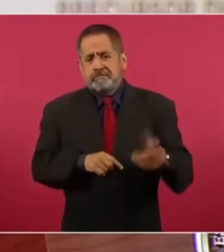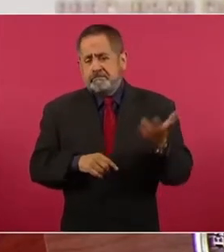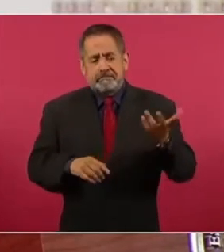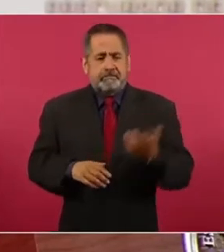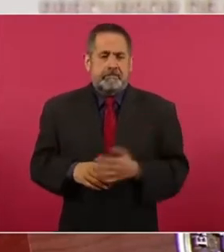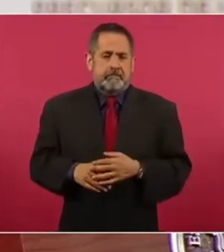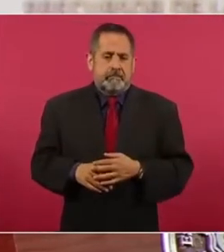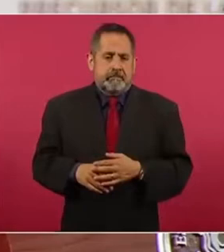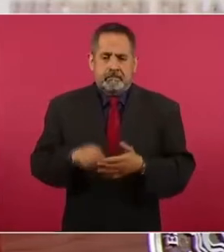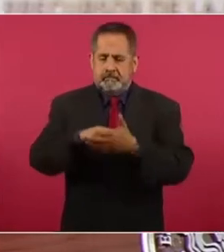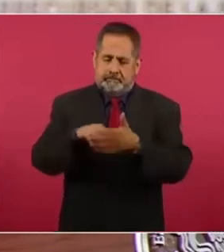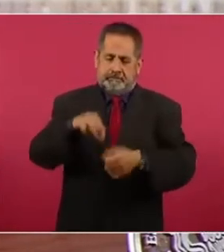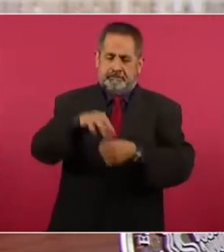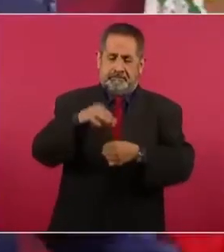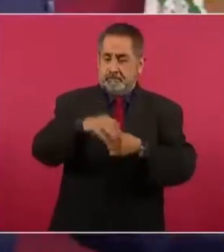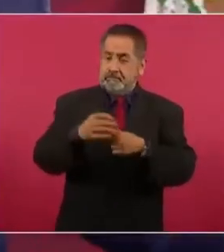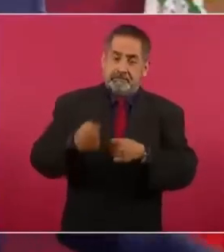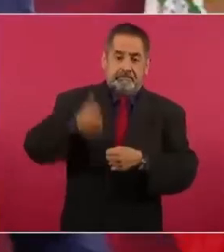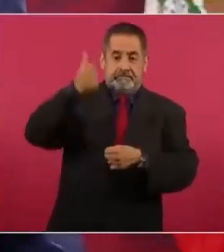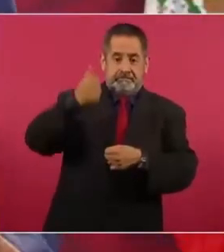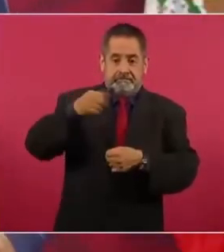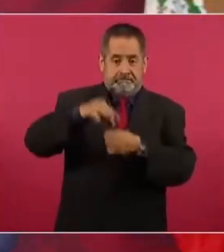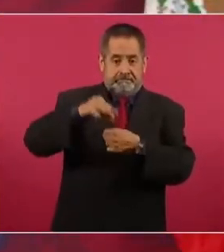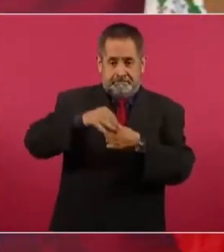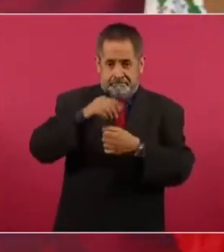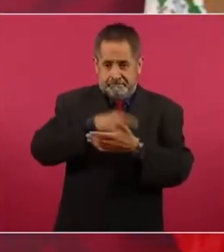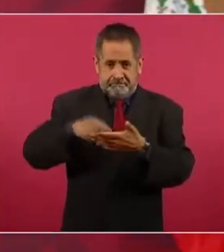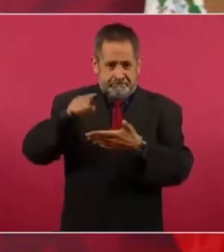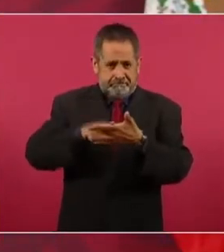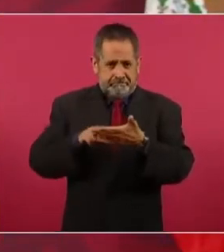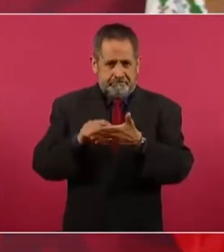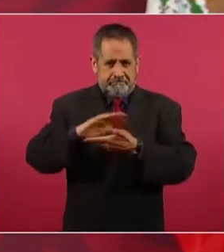Se hace una elección por primera vez libre